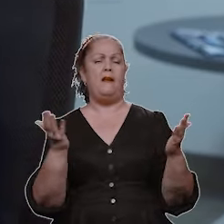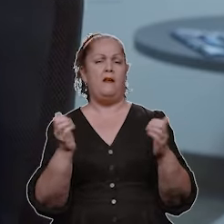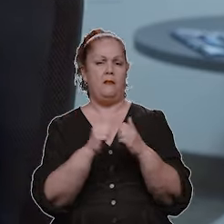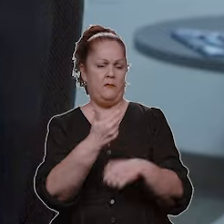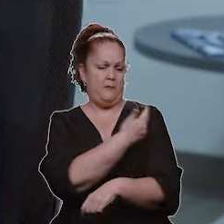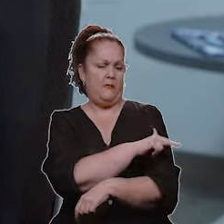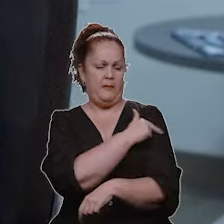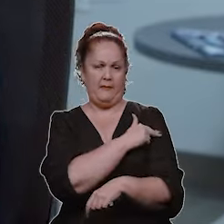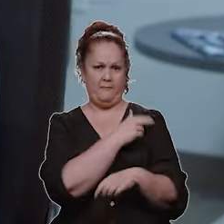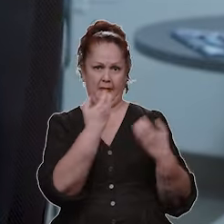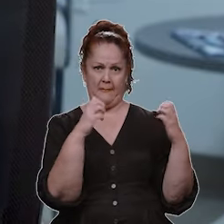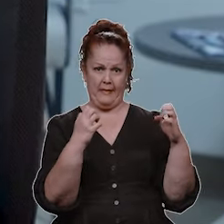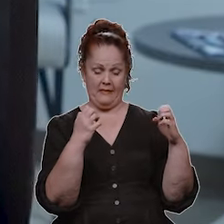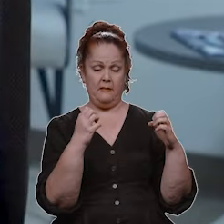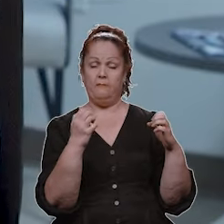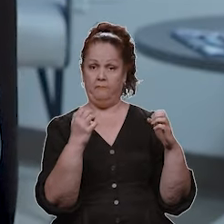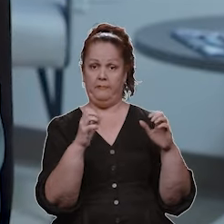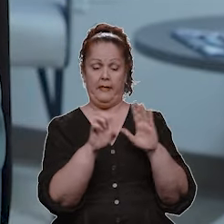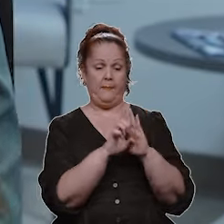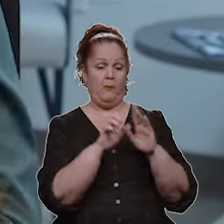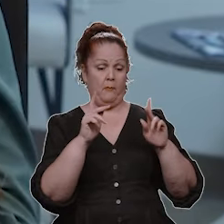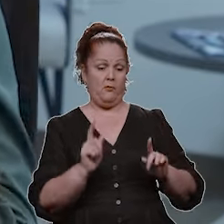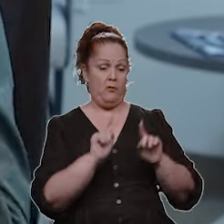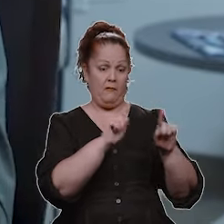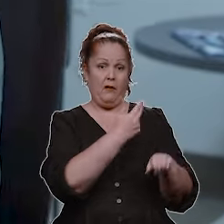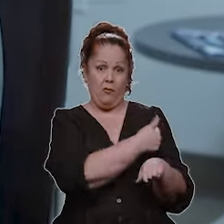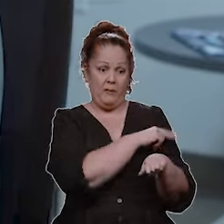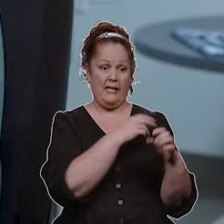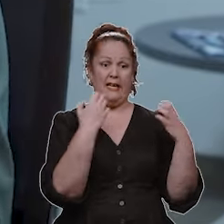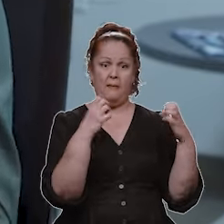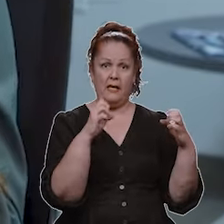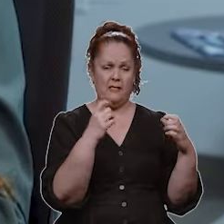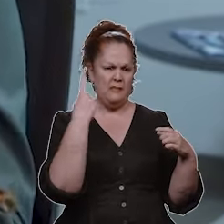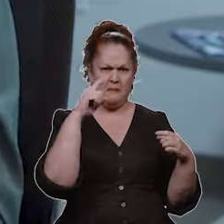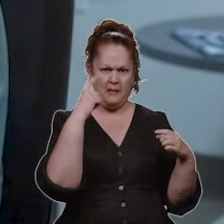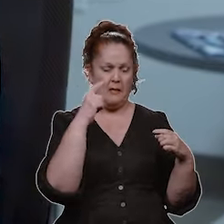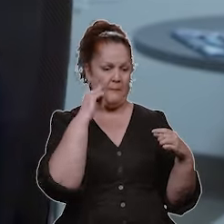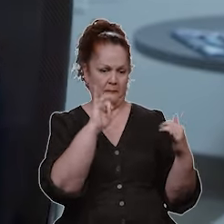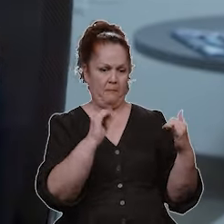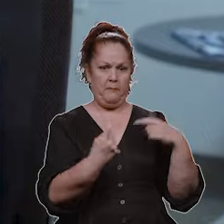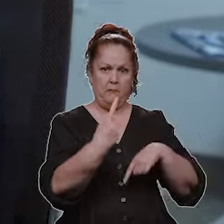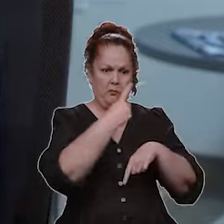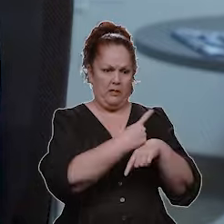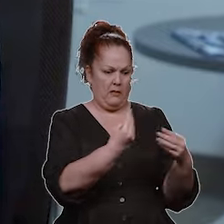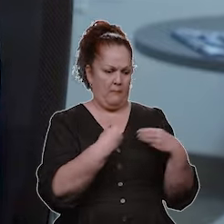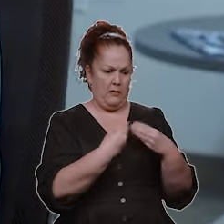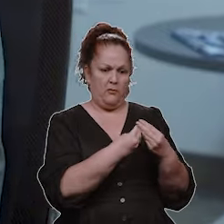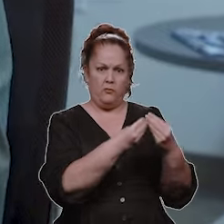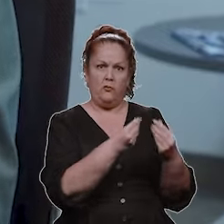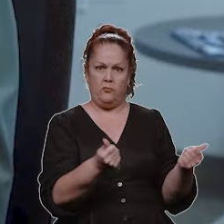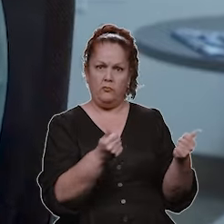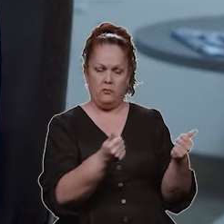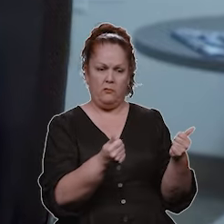de emergencia donde va un ciudadano a obtener un remedio al momento con la expectativa de ser escuchado ese mismo día